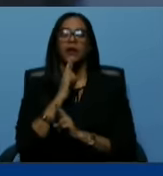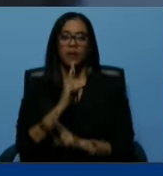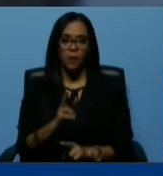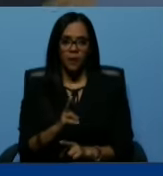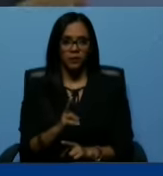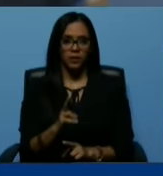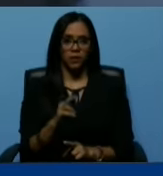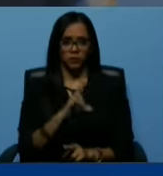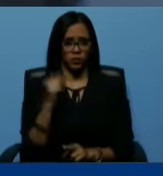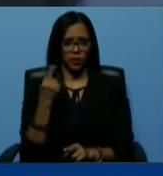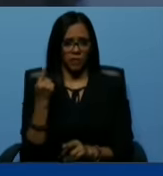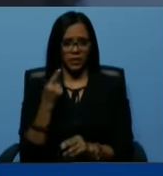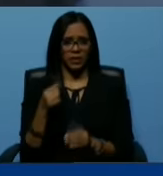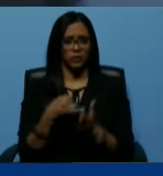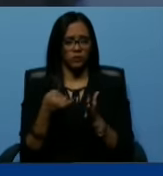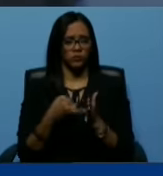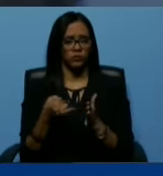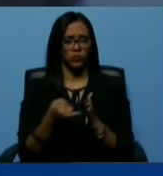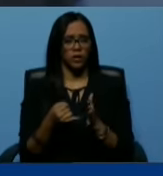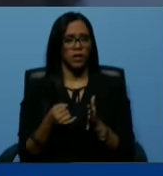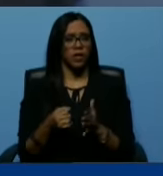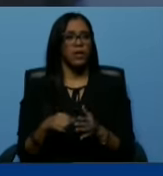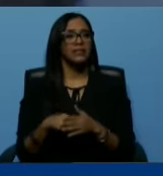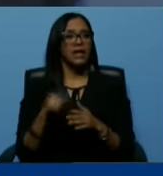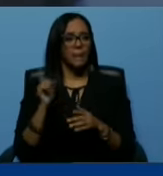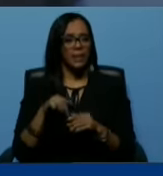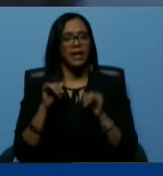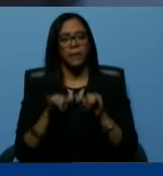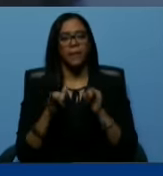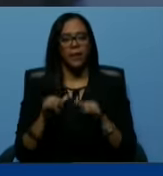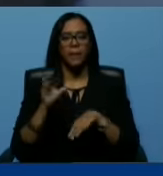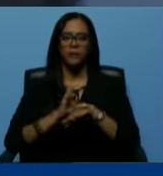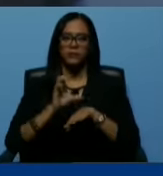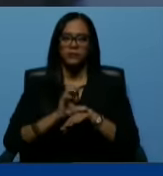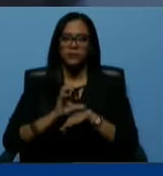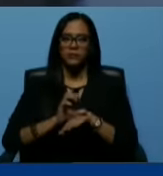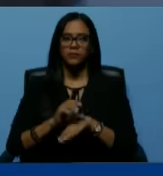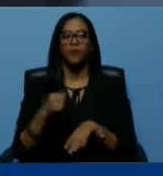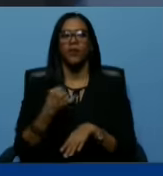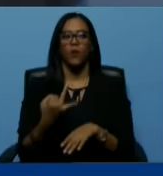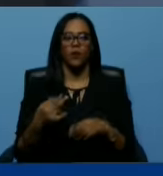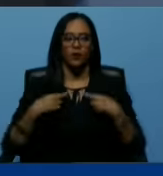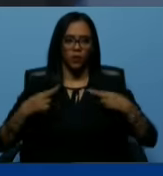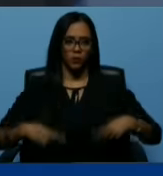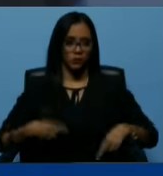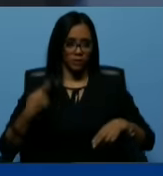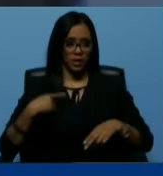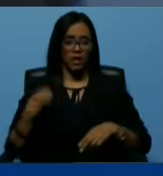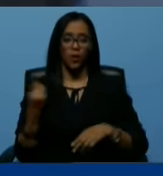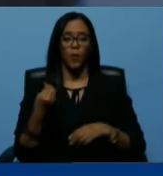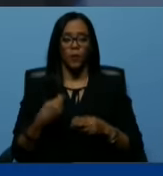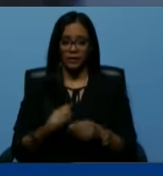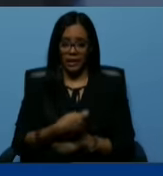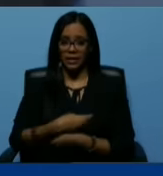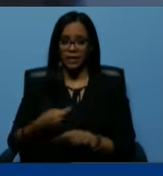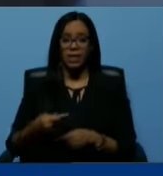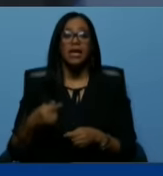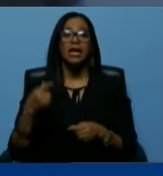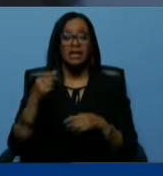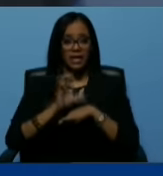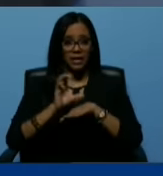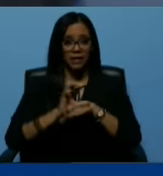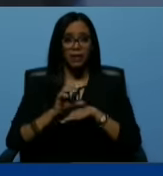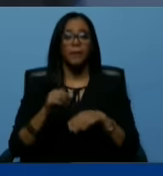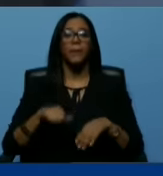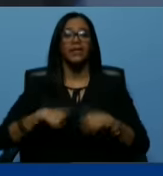solamente ante las instituciones de Contraloría, sino ante la misma ciudadanía, cuántos recursos tienes, cómo los estás gastando, y tiene la ciudadanía mayor capacidad